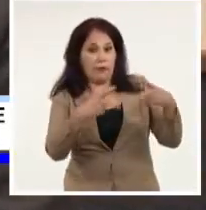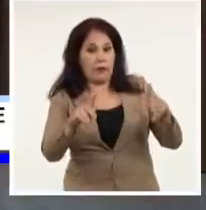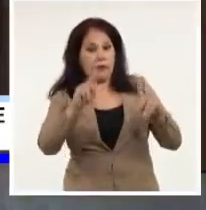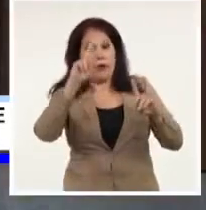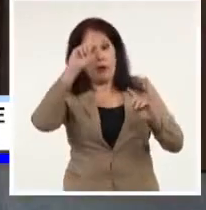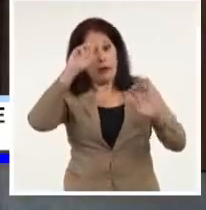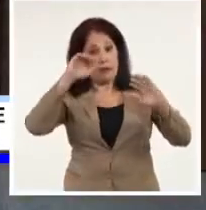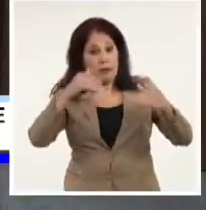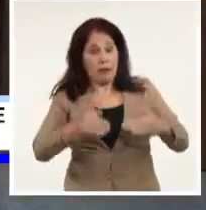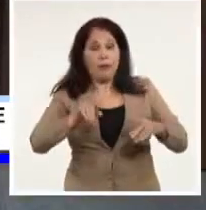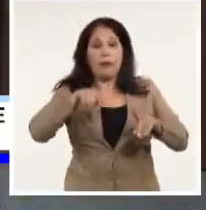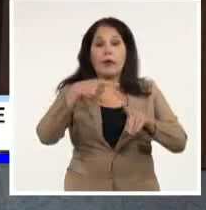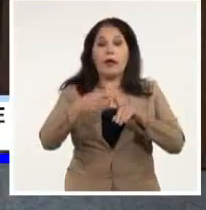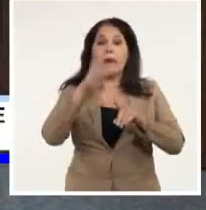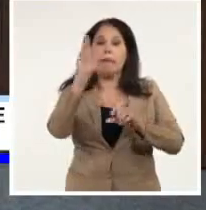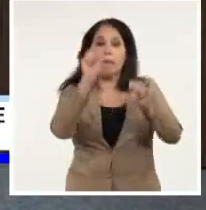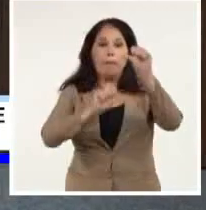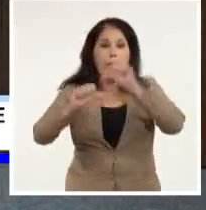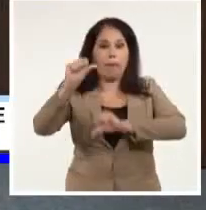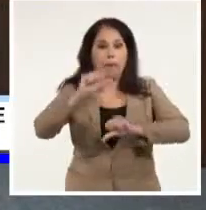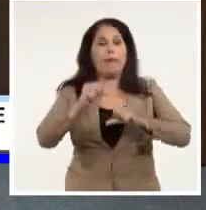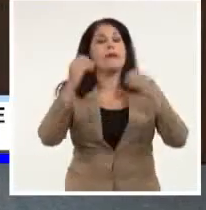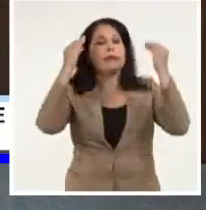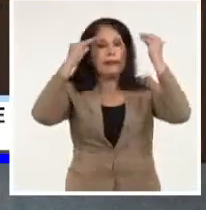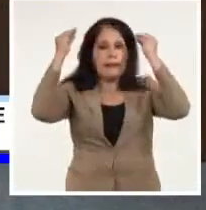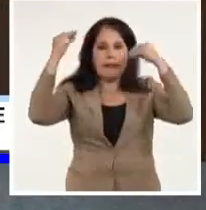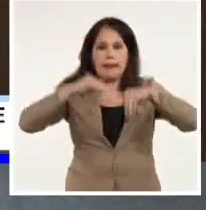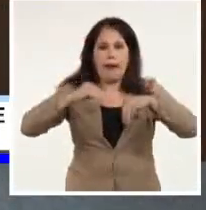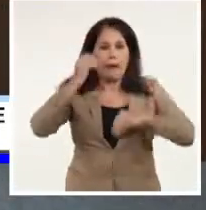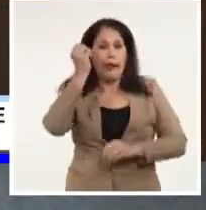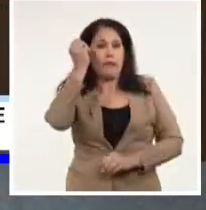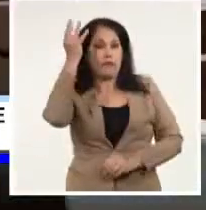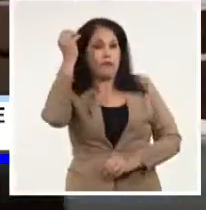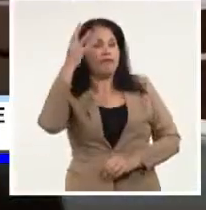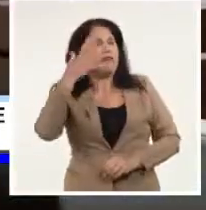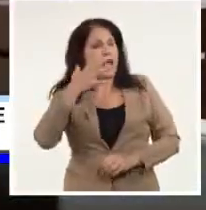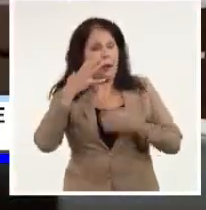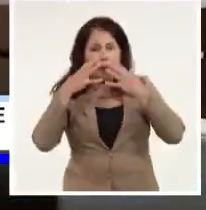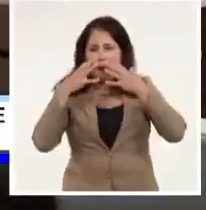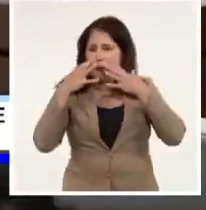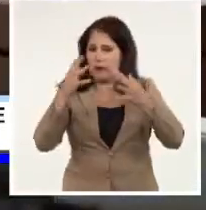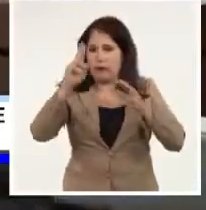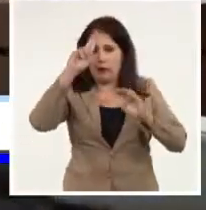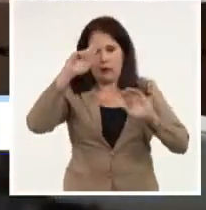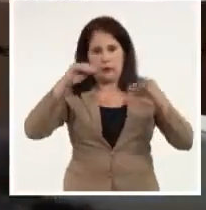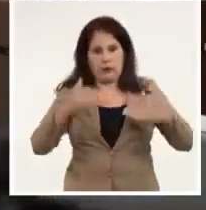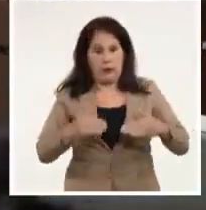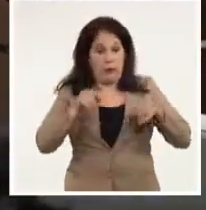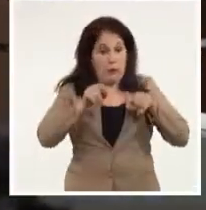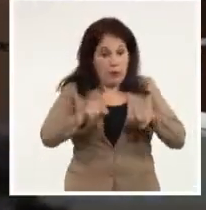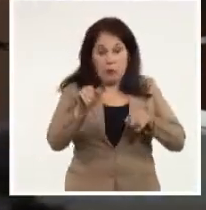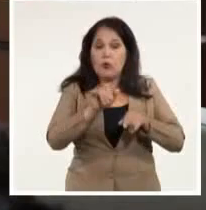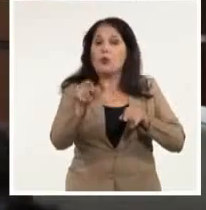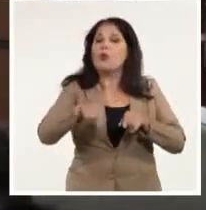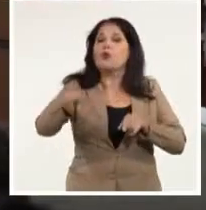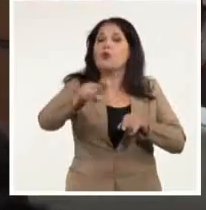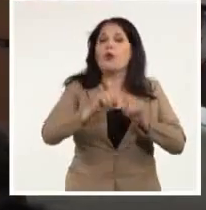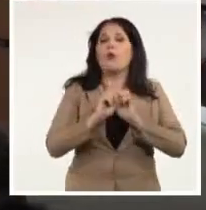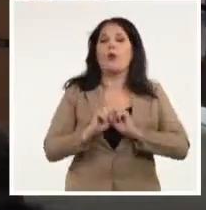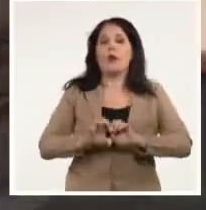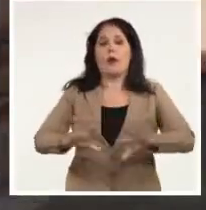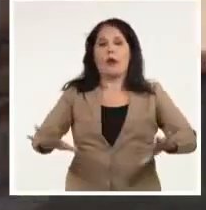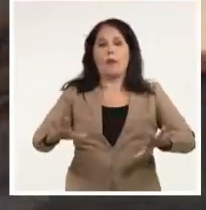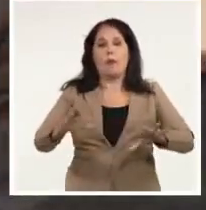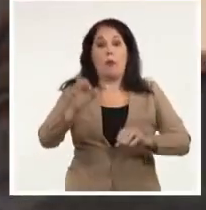BioCuba Pharma, reconoció la labor de la ciencia y la innovación en este estratégico sector, la cual calificó de ejemplo en la nación por